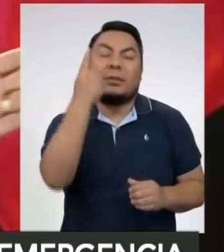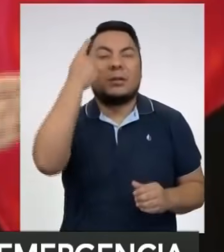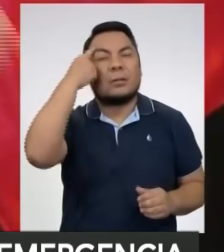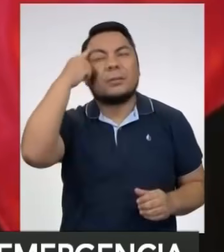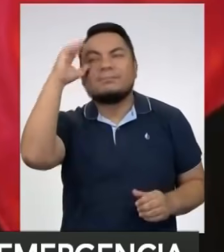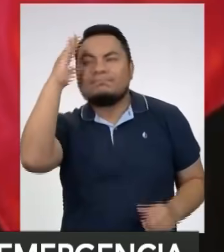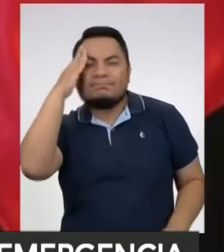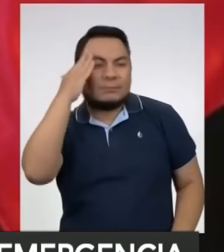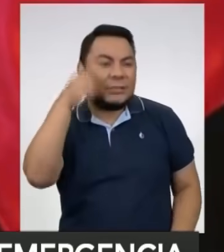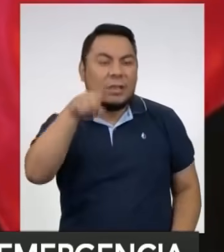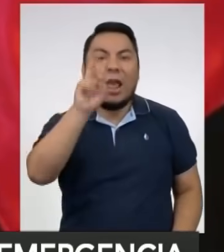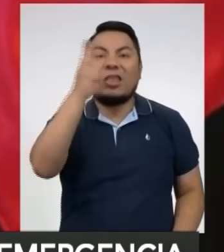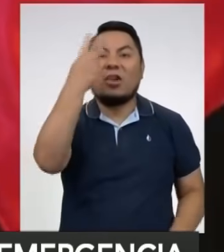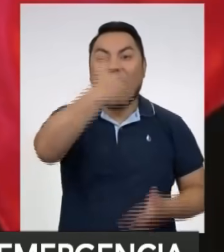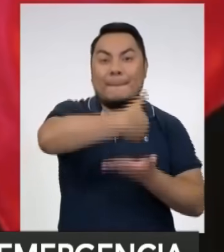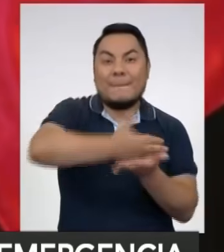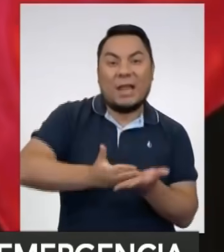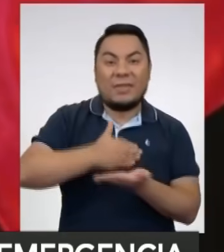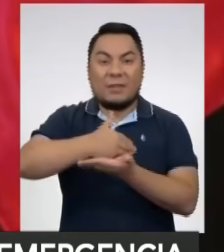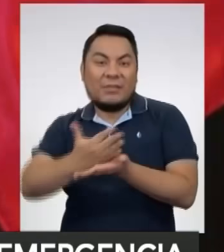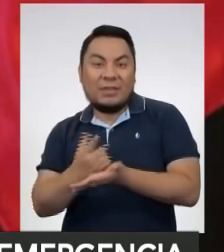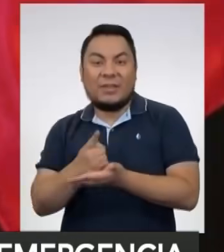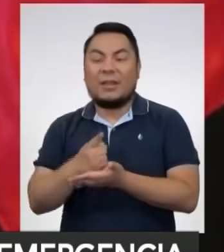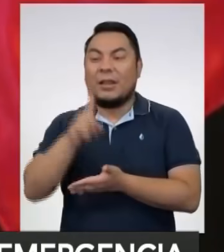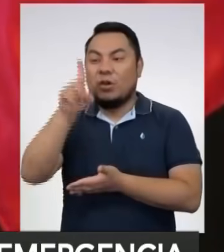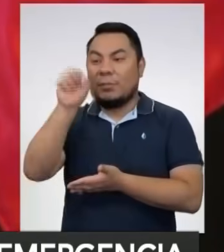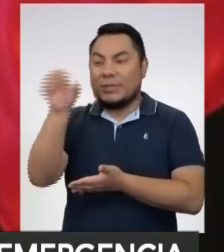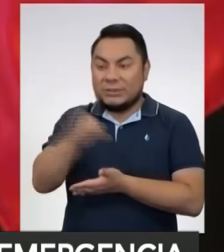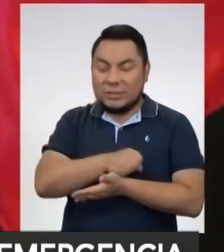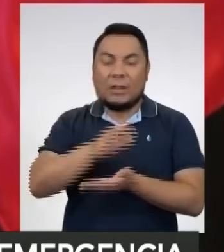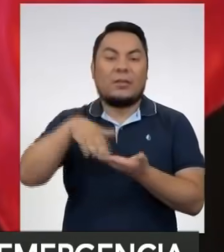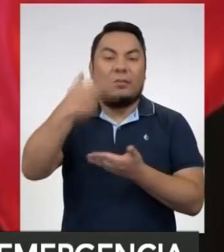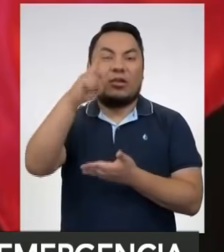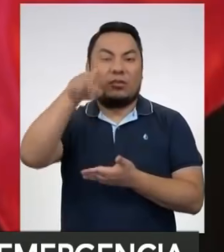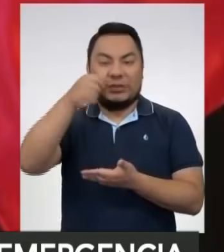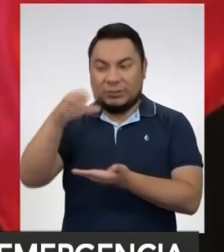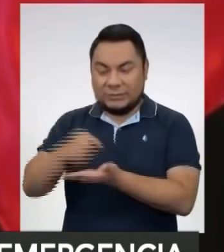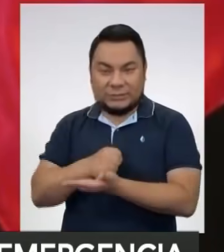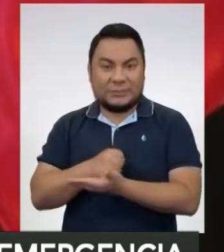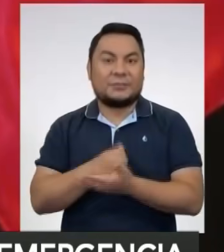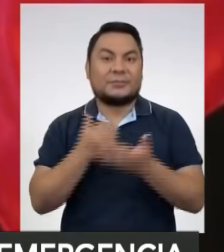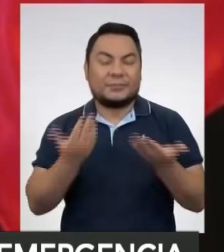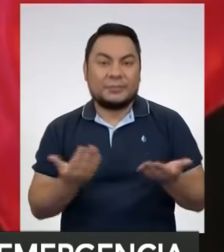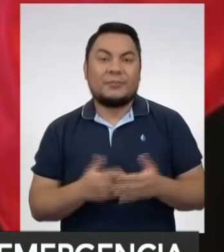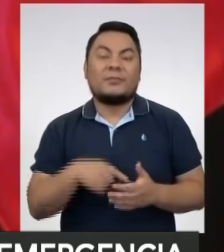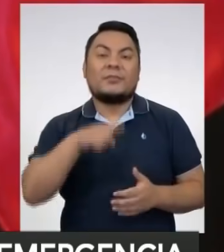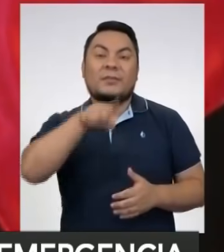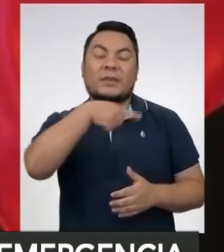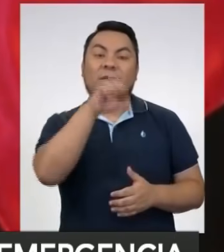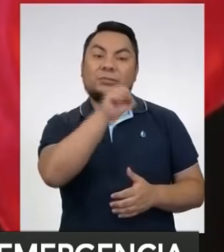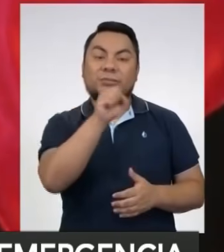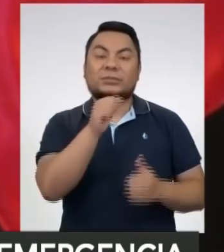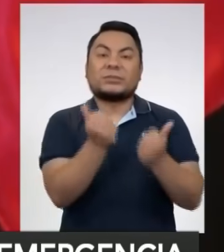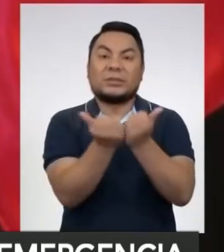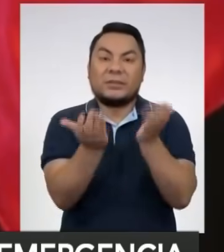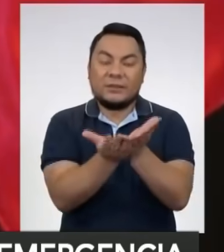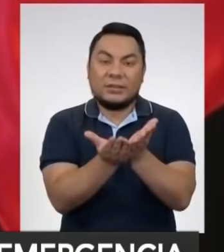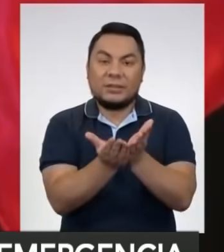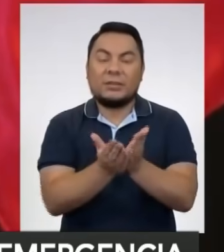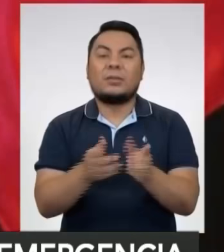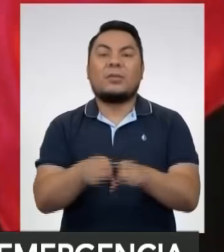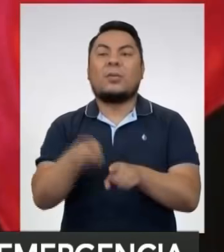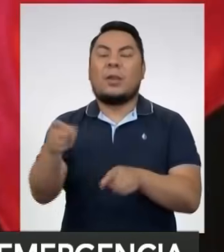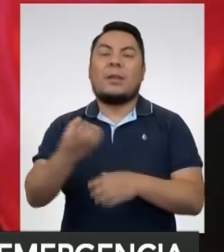la posibilidad que sea en dos armadas. Hasta 1.000 soles en abril y los 1.000 más en